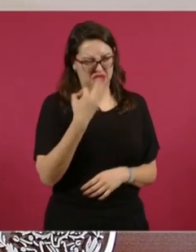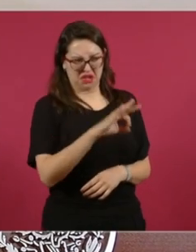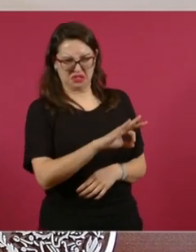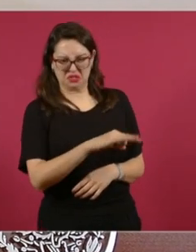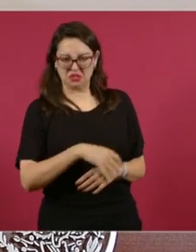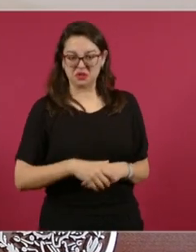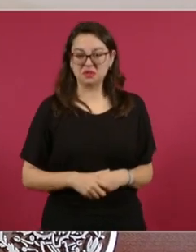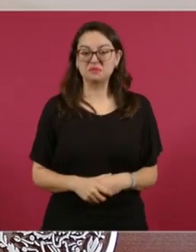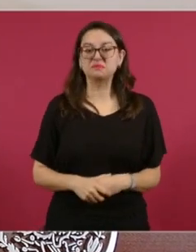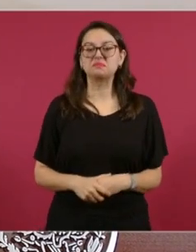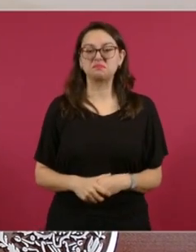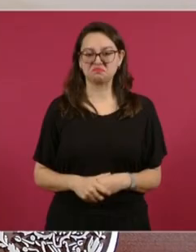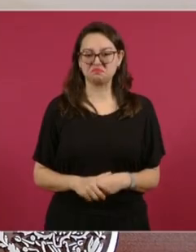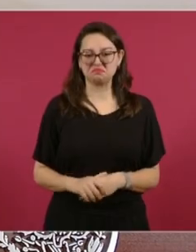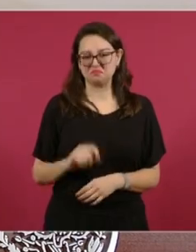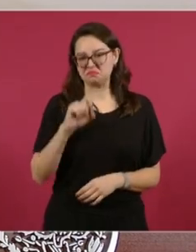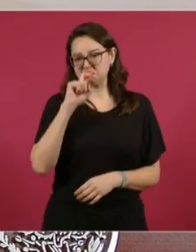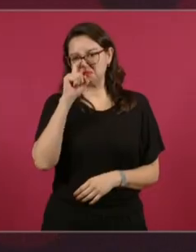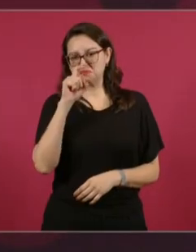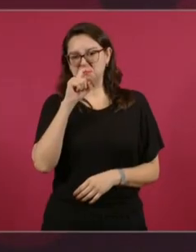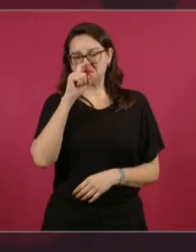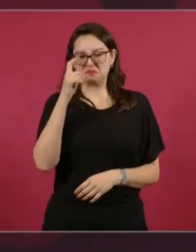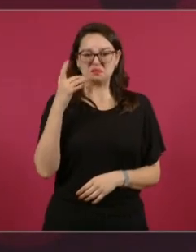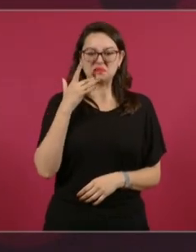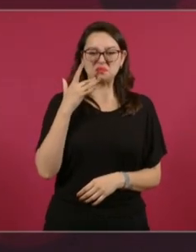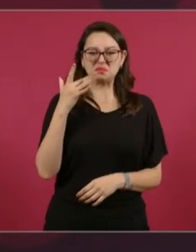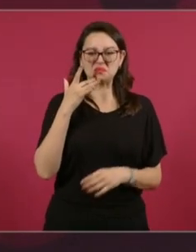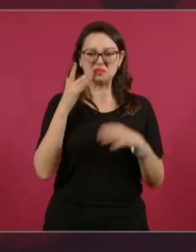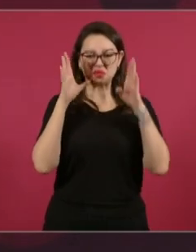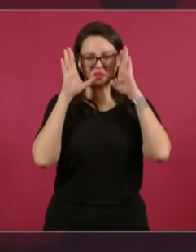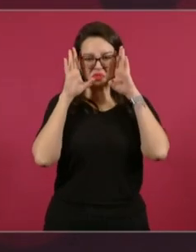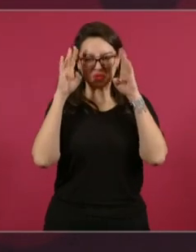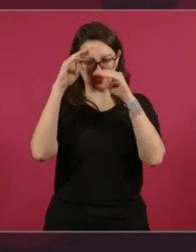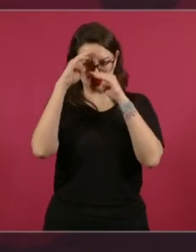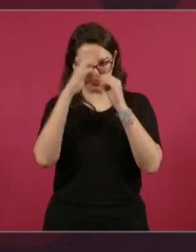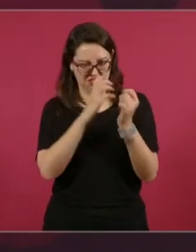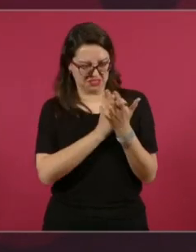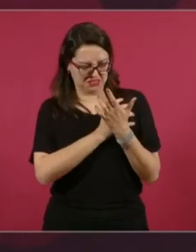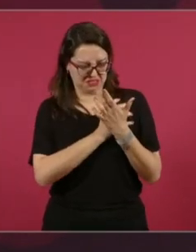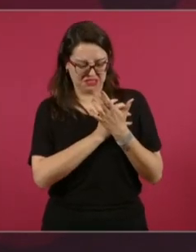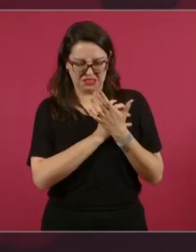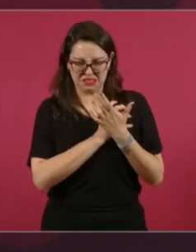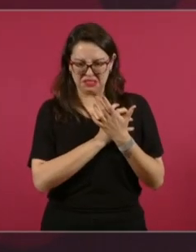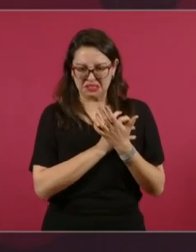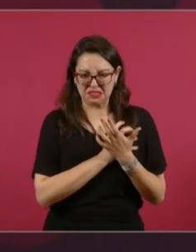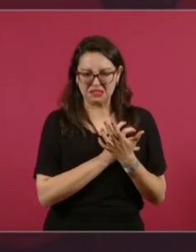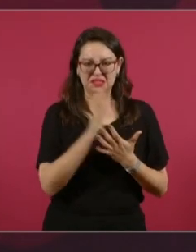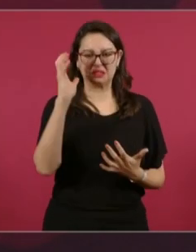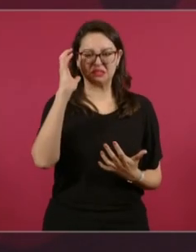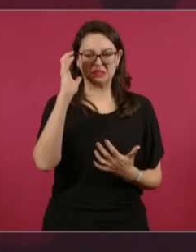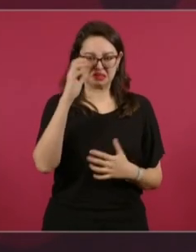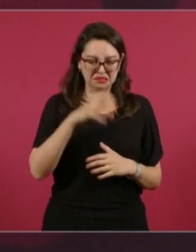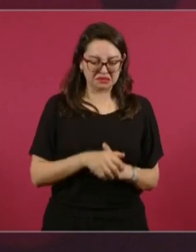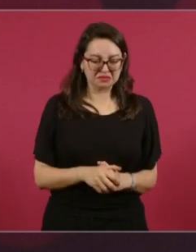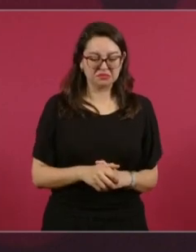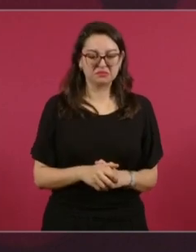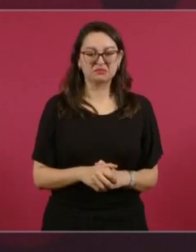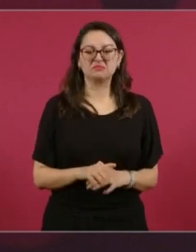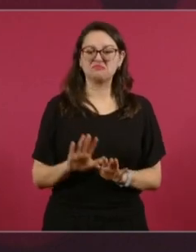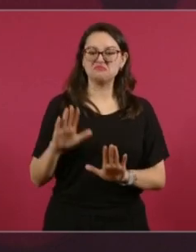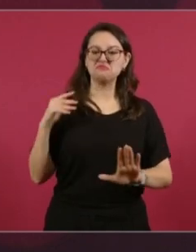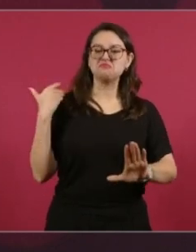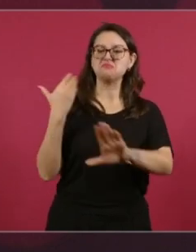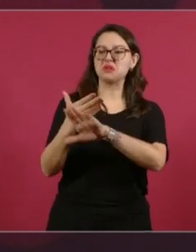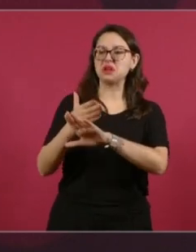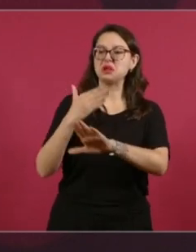Les salió la arrogancia y el conservadurismo extremo, y empezaron a